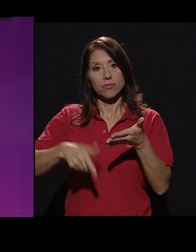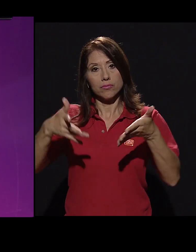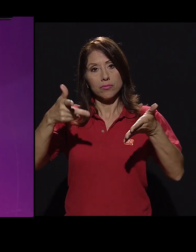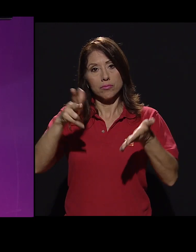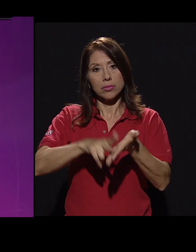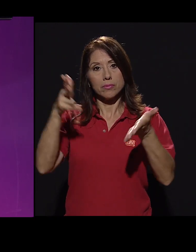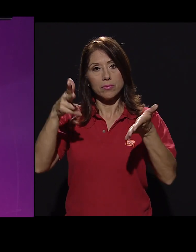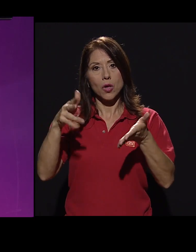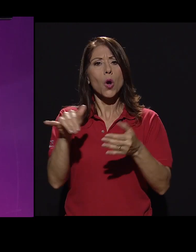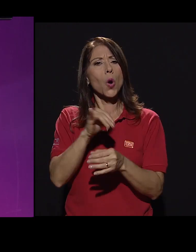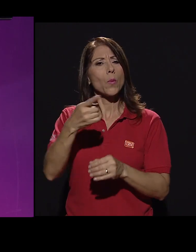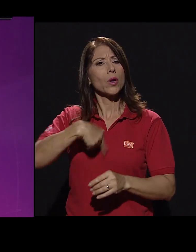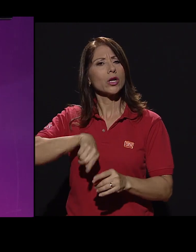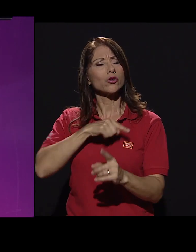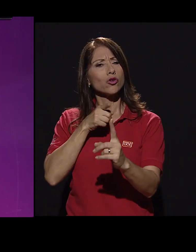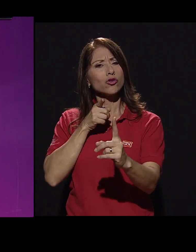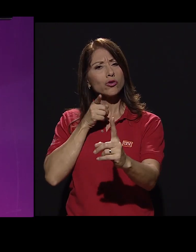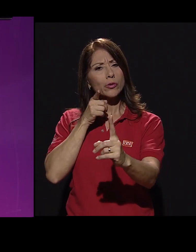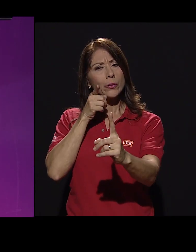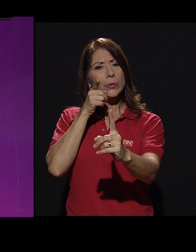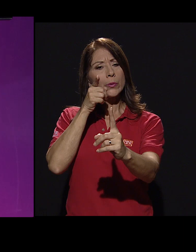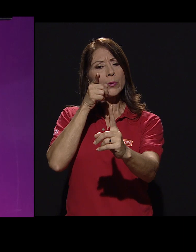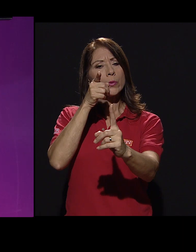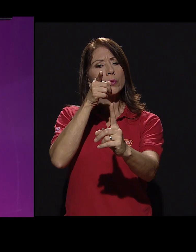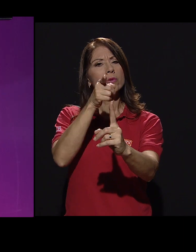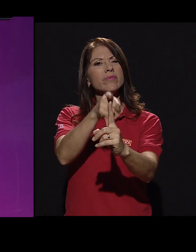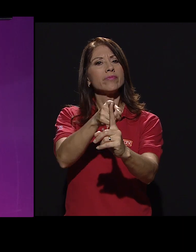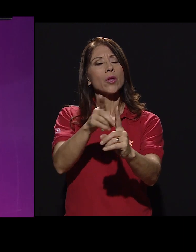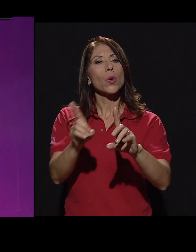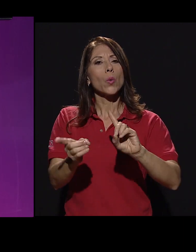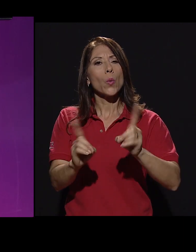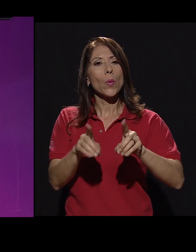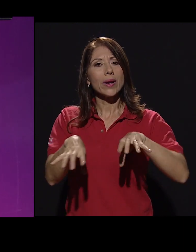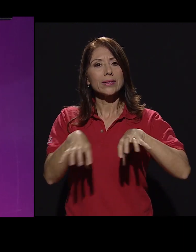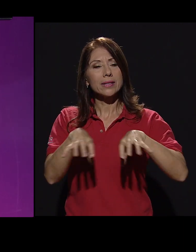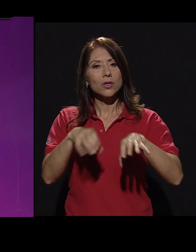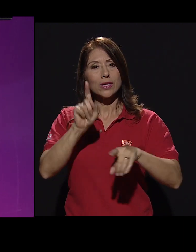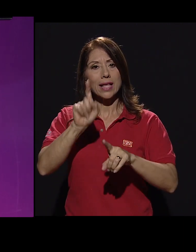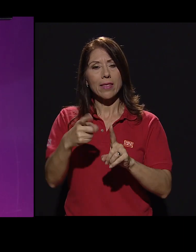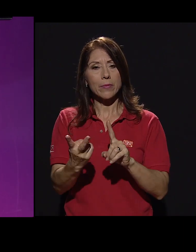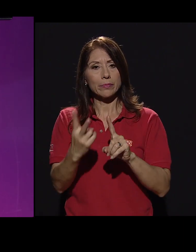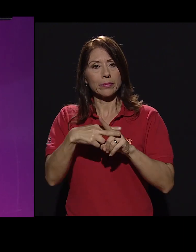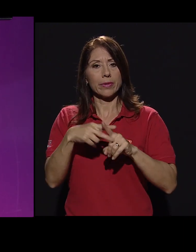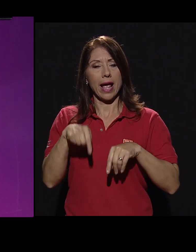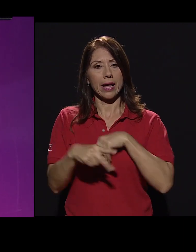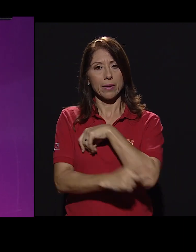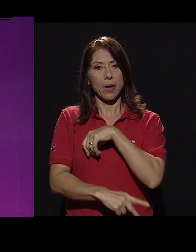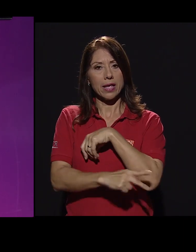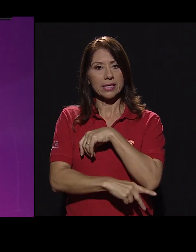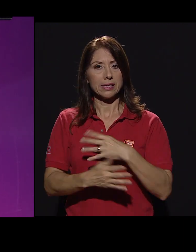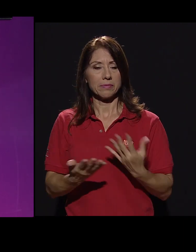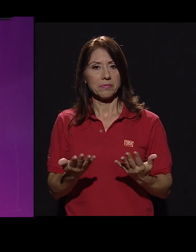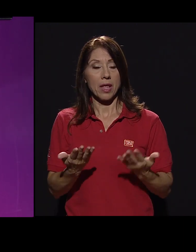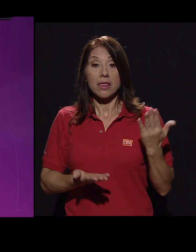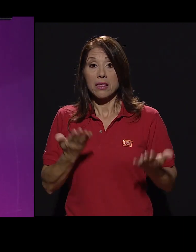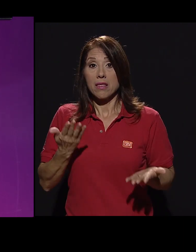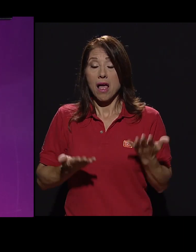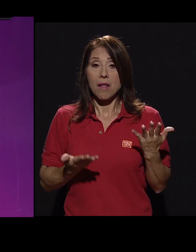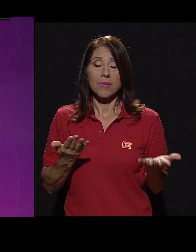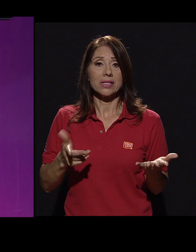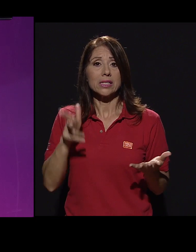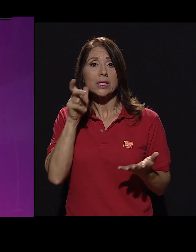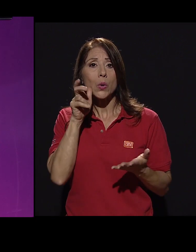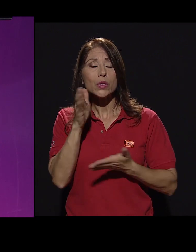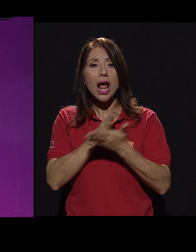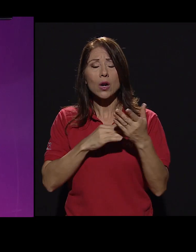Y es como ir enrutándonos De alguna manera, ¿verdad? Hacia cuáles son las acciones que hay que implementar en el país Suena